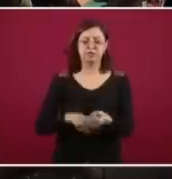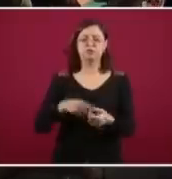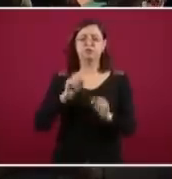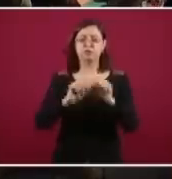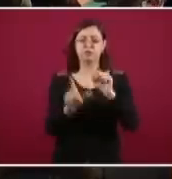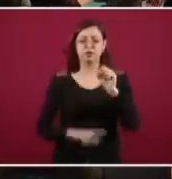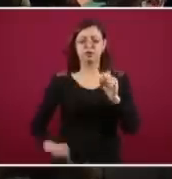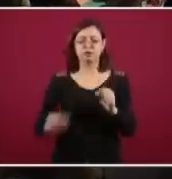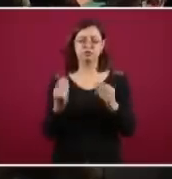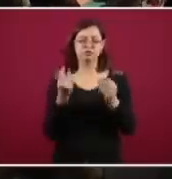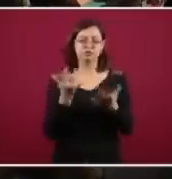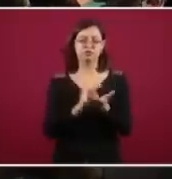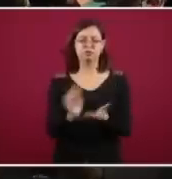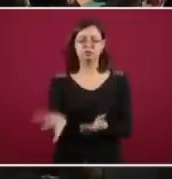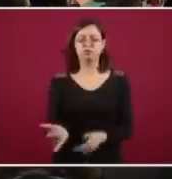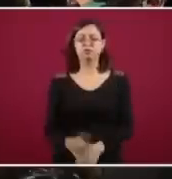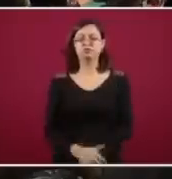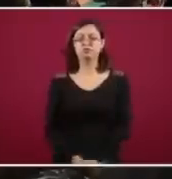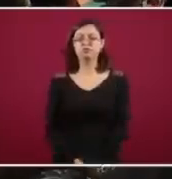Fin. Muchas gracias.